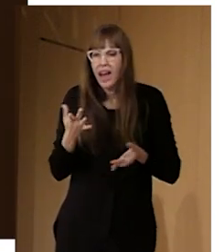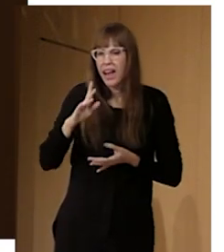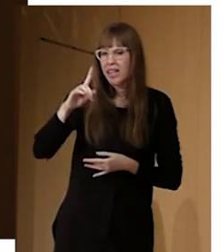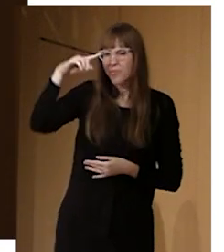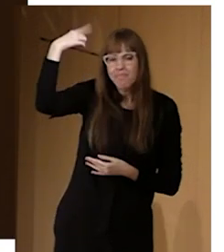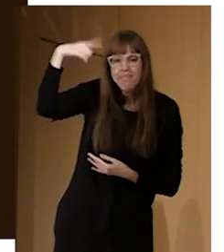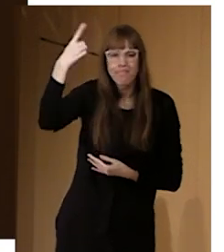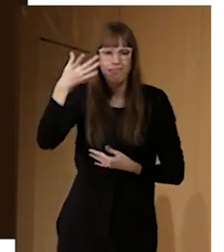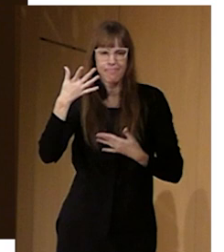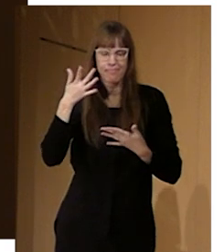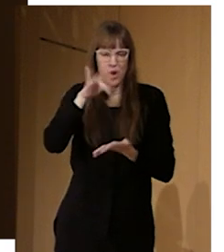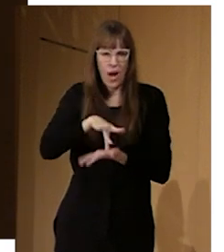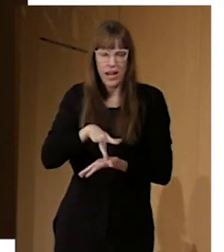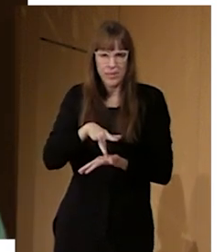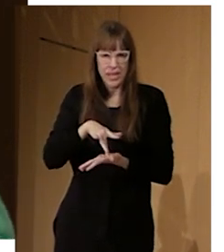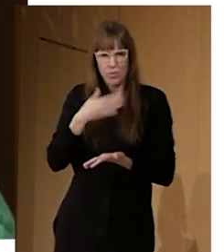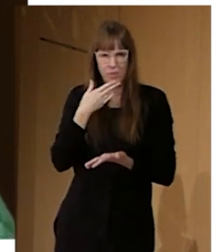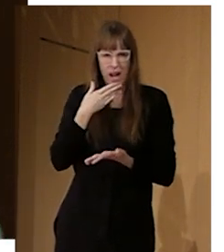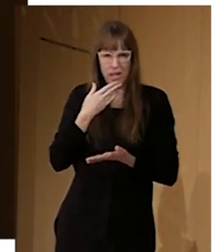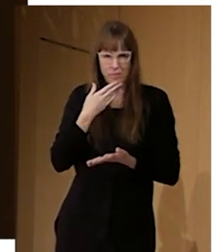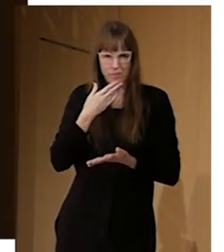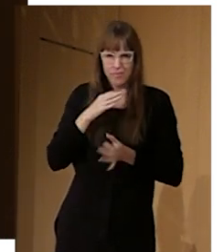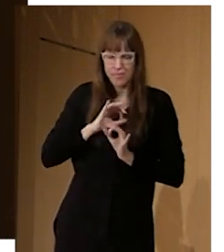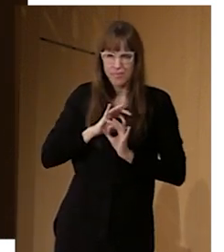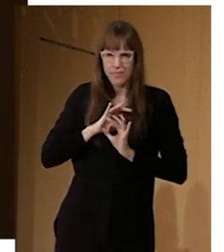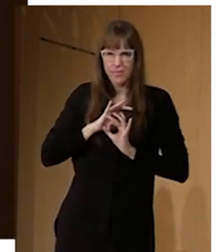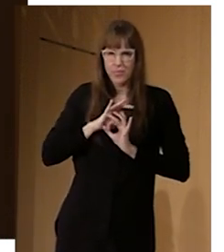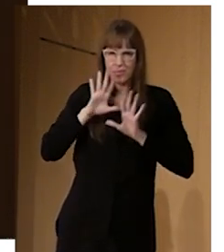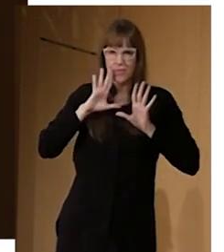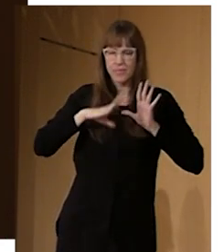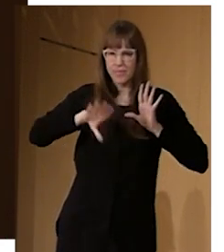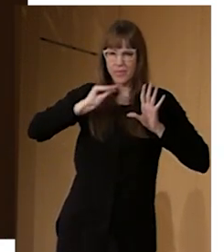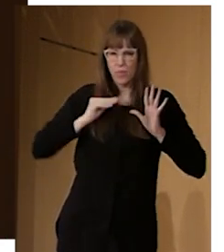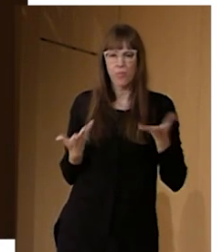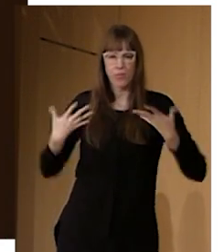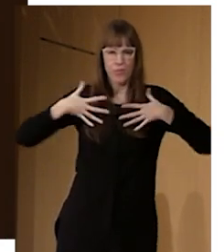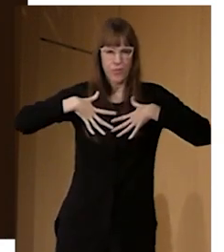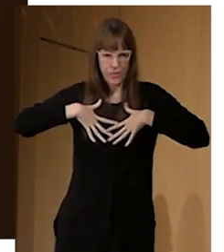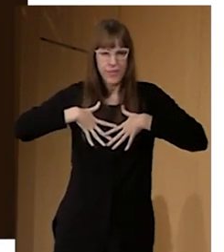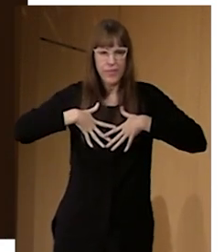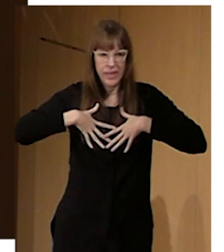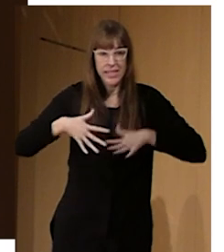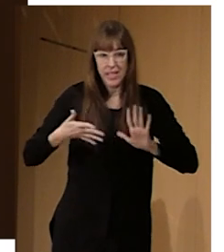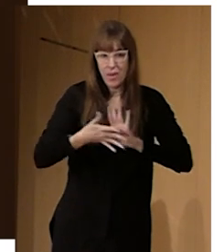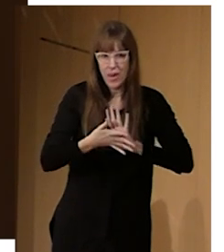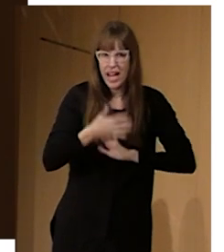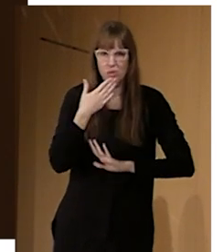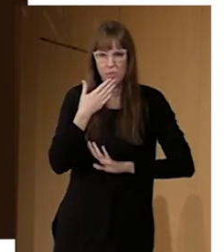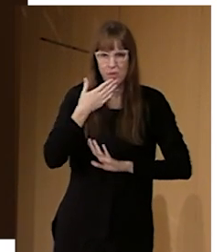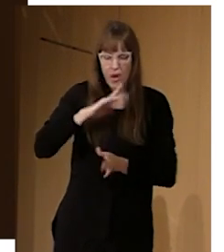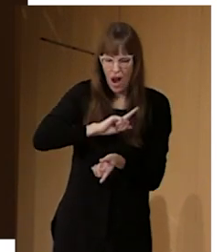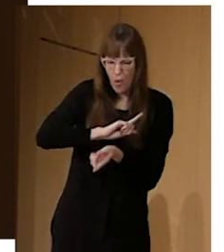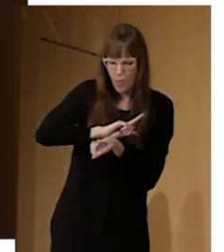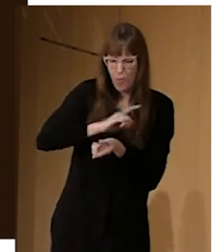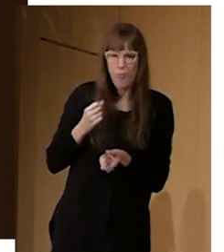nos produce una gran revelación no siempre hablamos de la cultura y siempre nos referimos a ella como que tiene ese gran poder transformador de